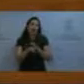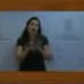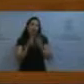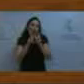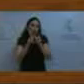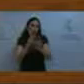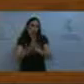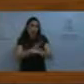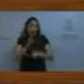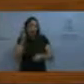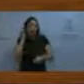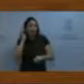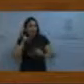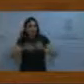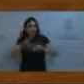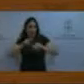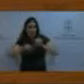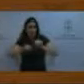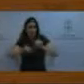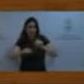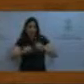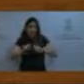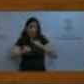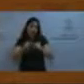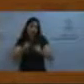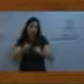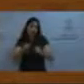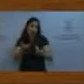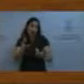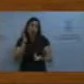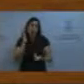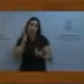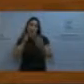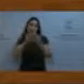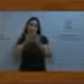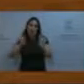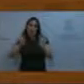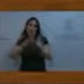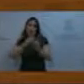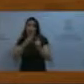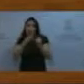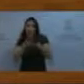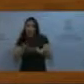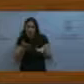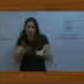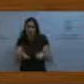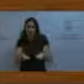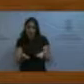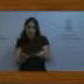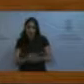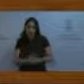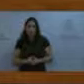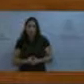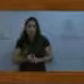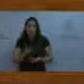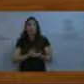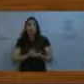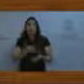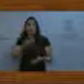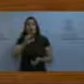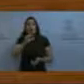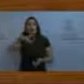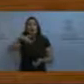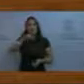consejera de Fomento es la que ha llevado a la empresa a donde está. Durante los años en que doña Belén Fernández ha presidido